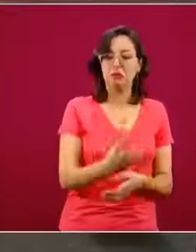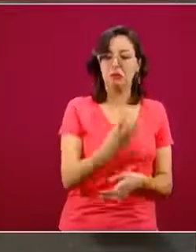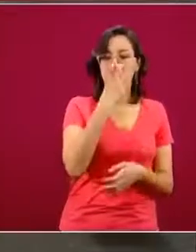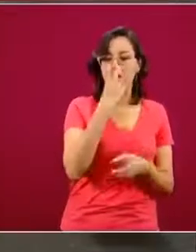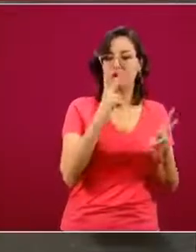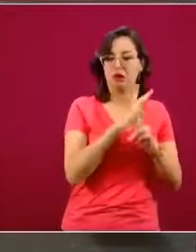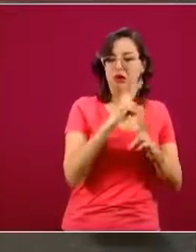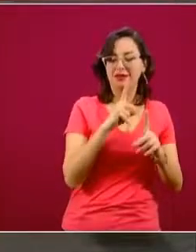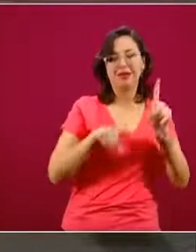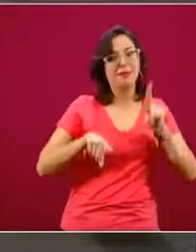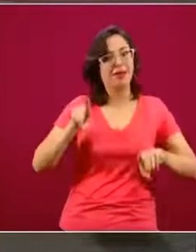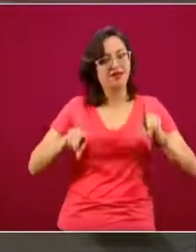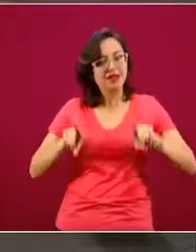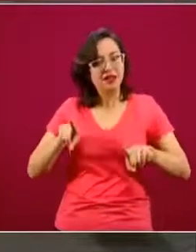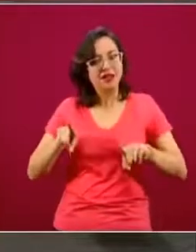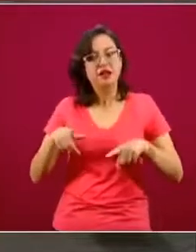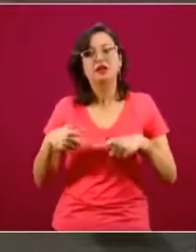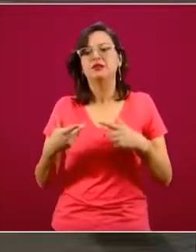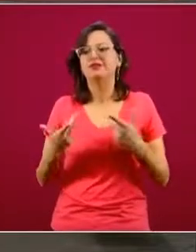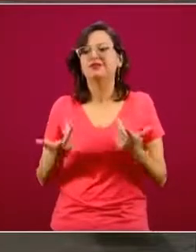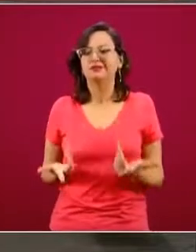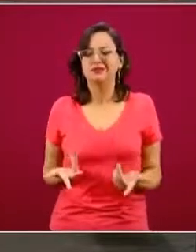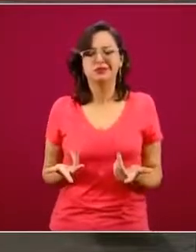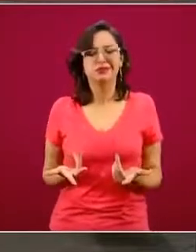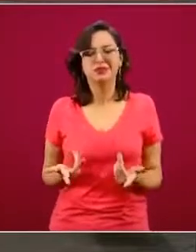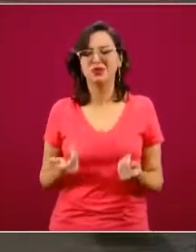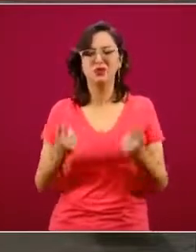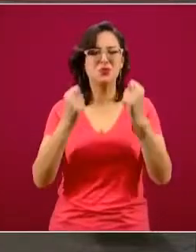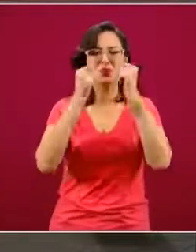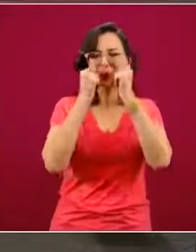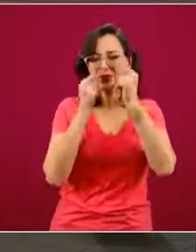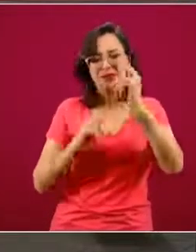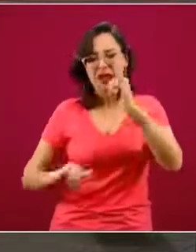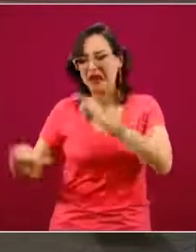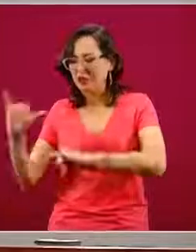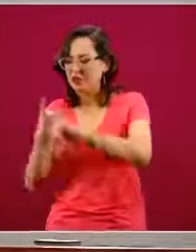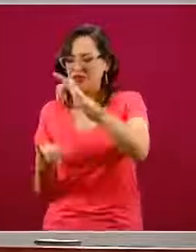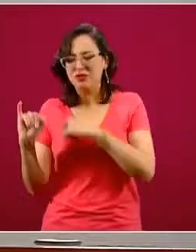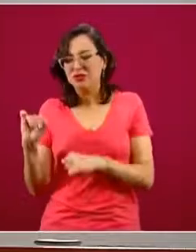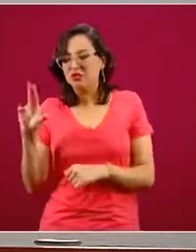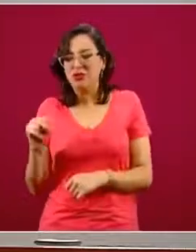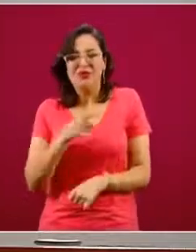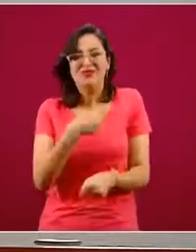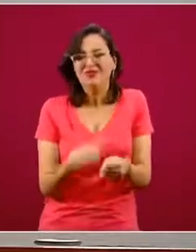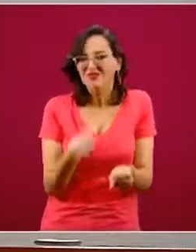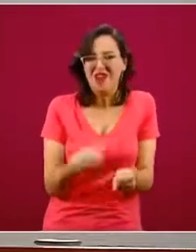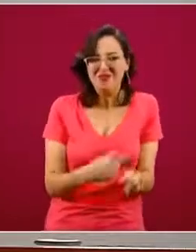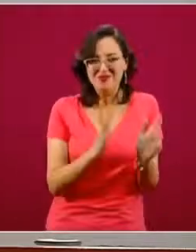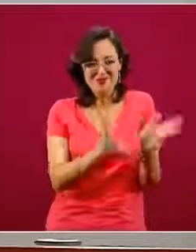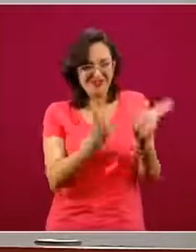cosas, independientemente de que tenga la demostración de que tiene o no COVID.